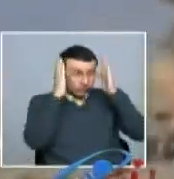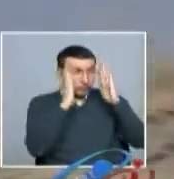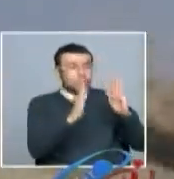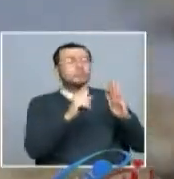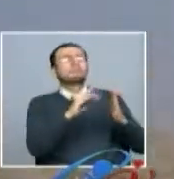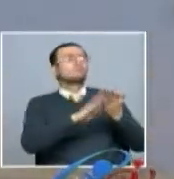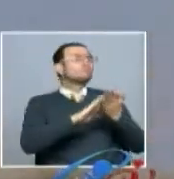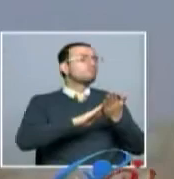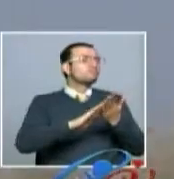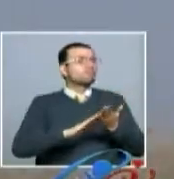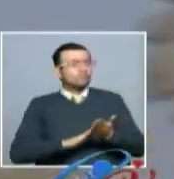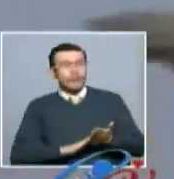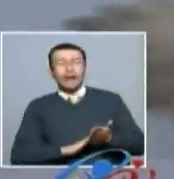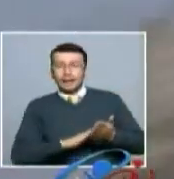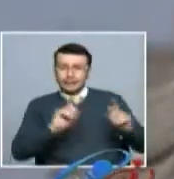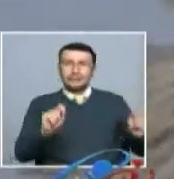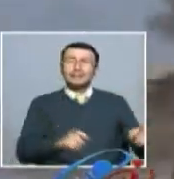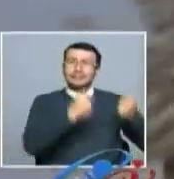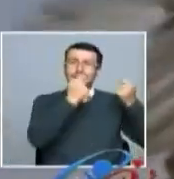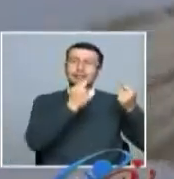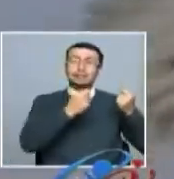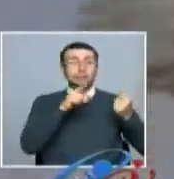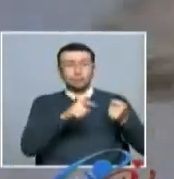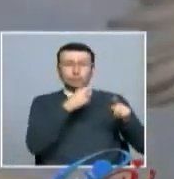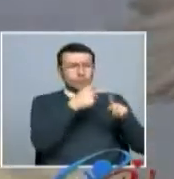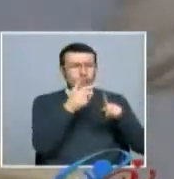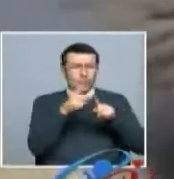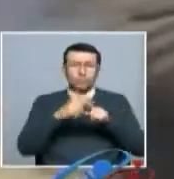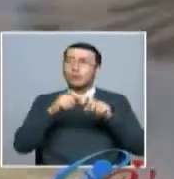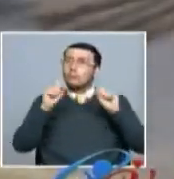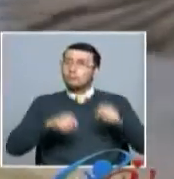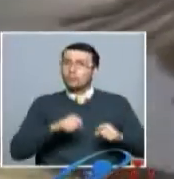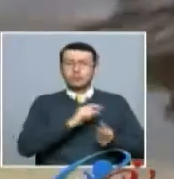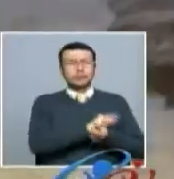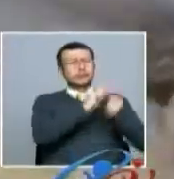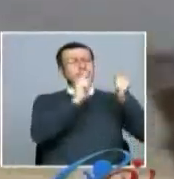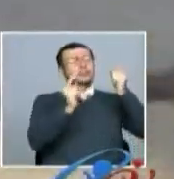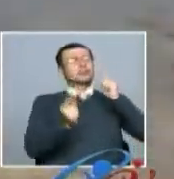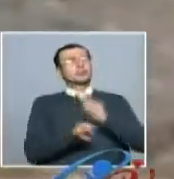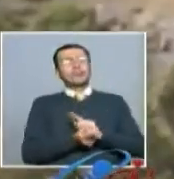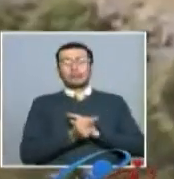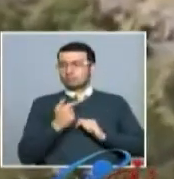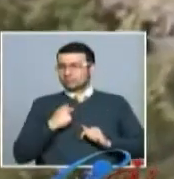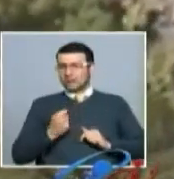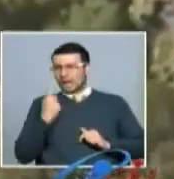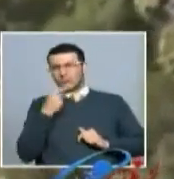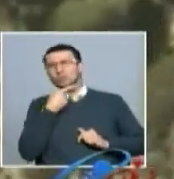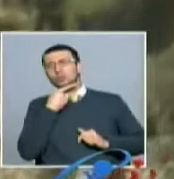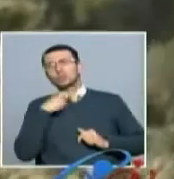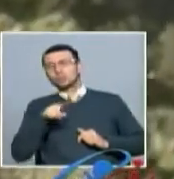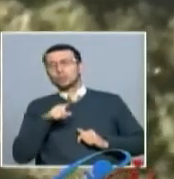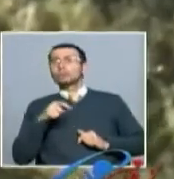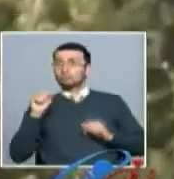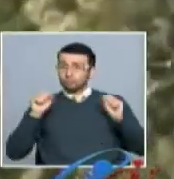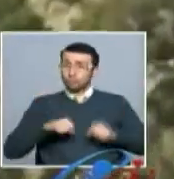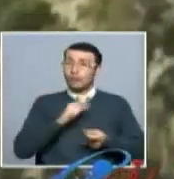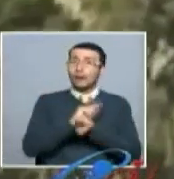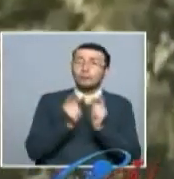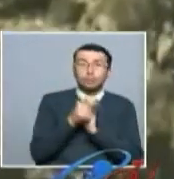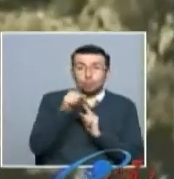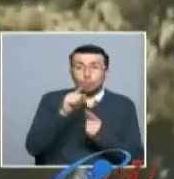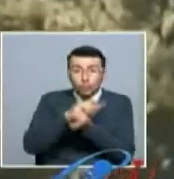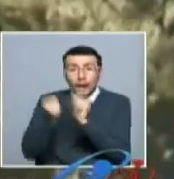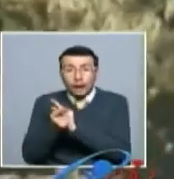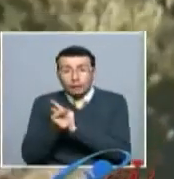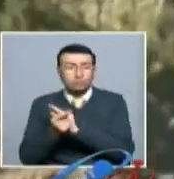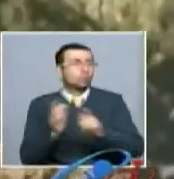Busca en cada oportunidad una alternativa para cambiar lo que no te gusta. Recuerda que si tú cambias,